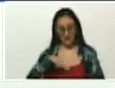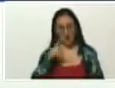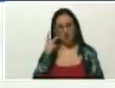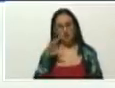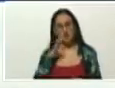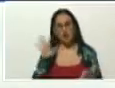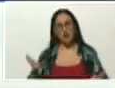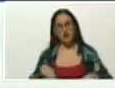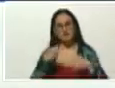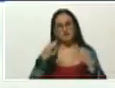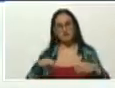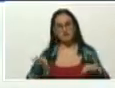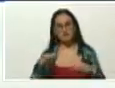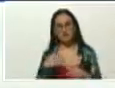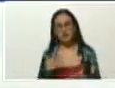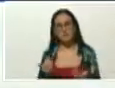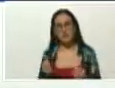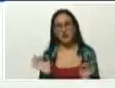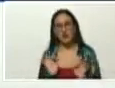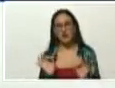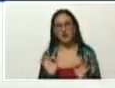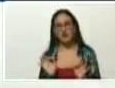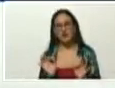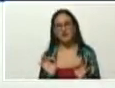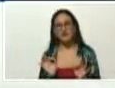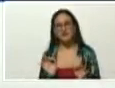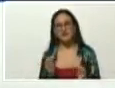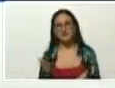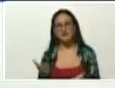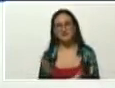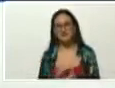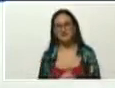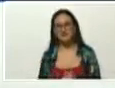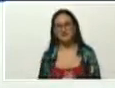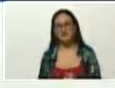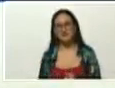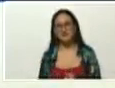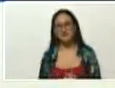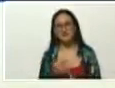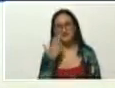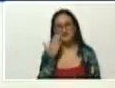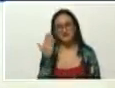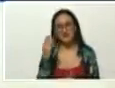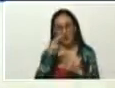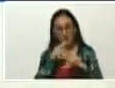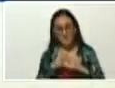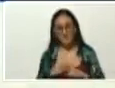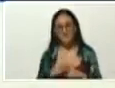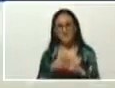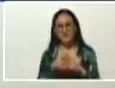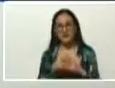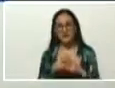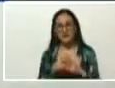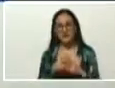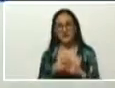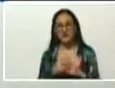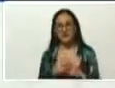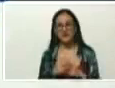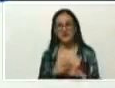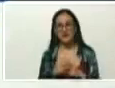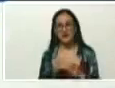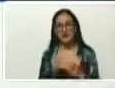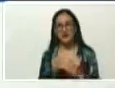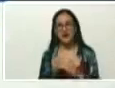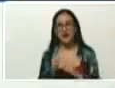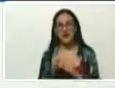himno. Yo no te pido nada, Cilita, con Pablo Milanés, en este homenaje que le rendimos en la